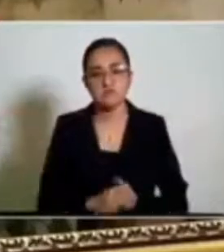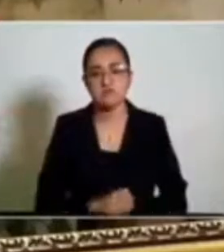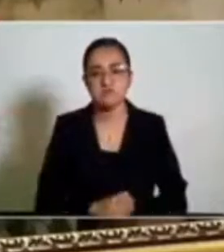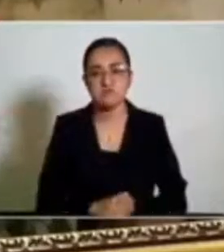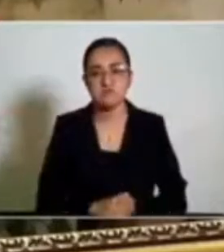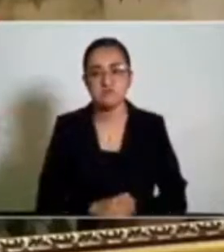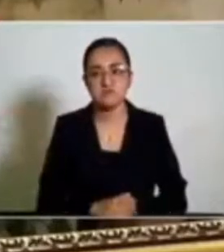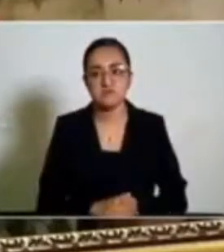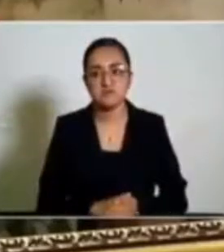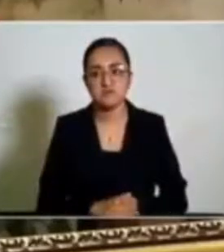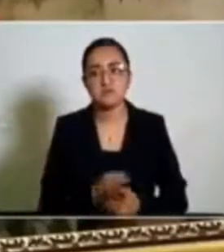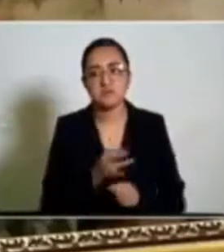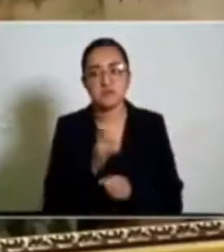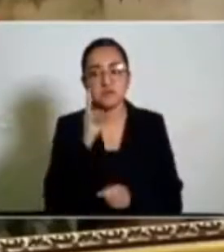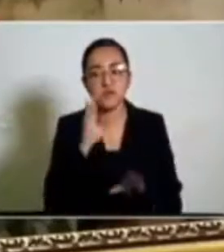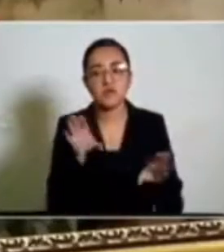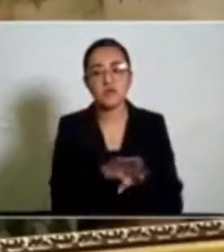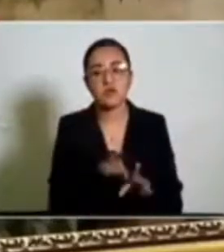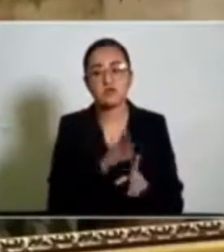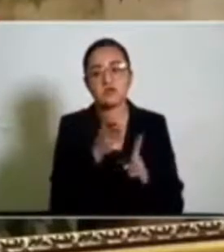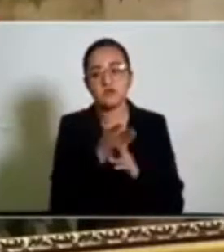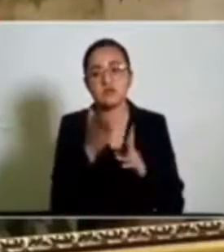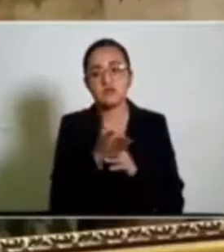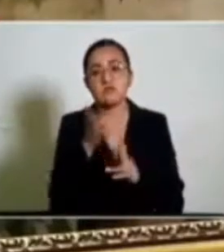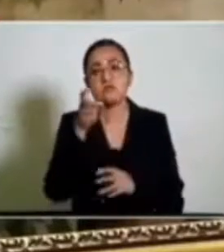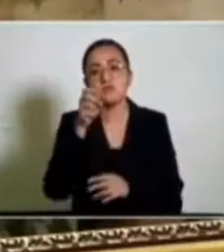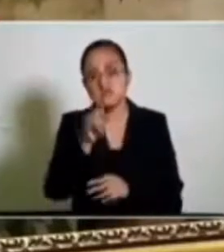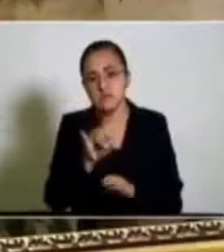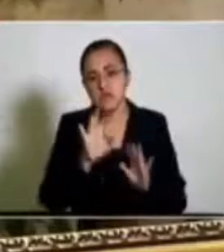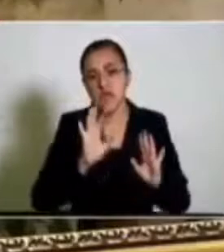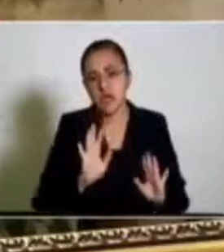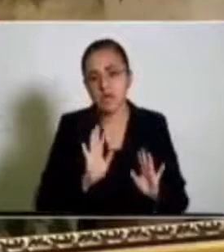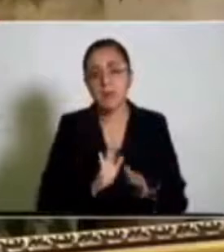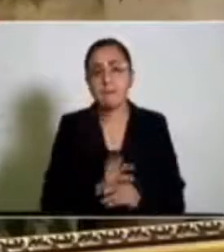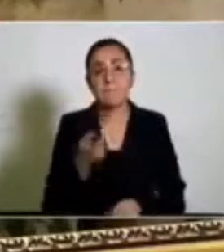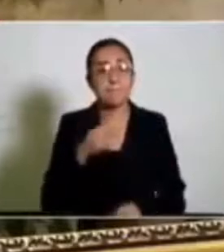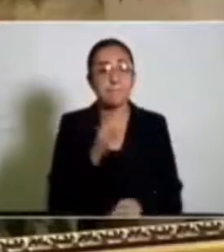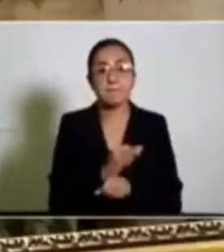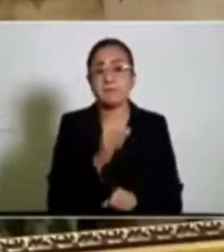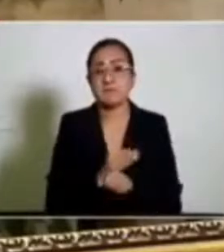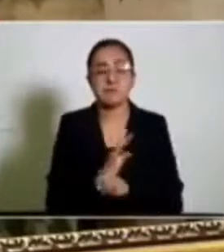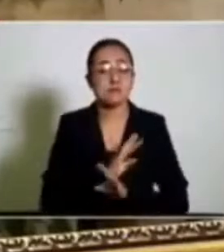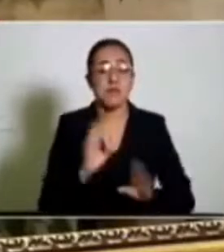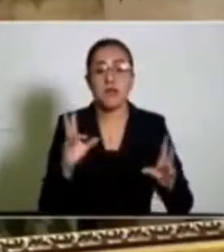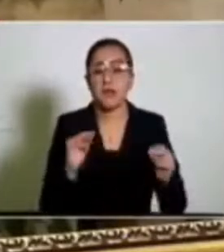Se preveía, en parte sí, se preveía, pero no a este nivel.